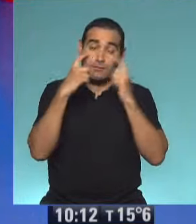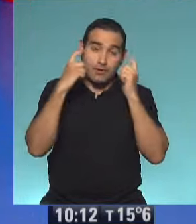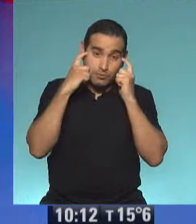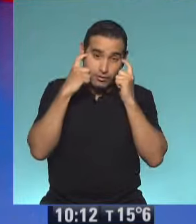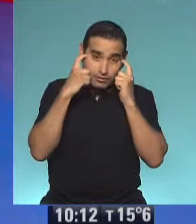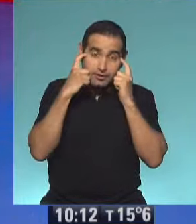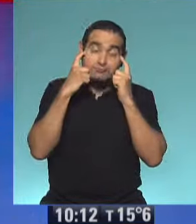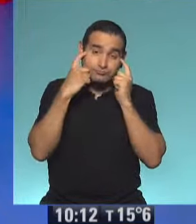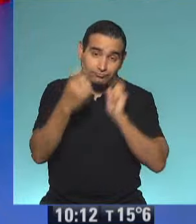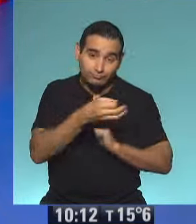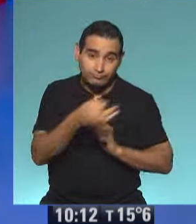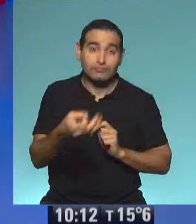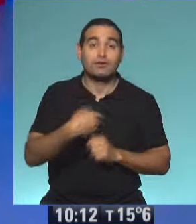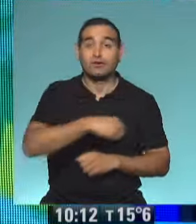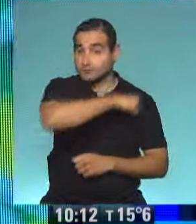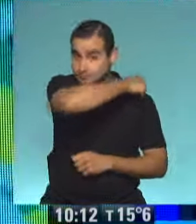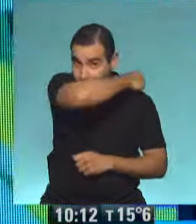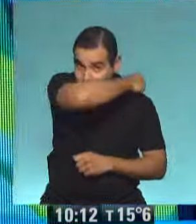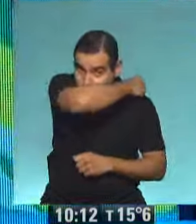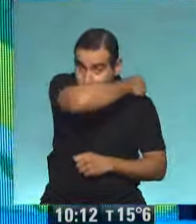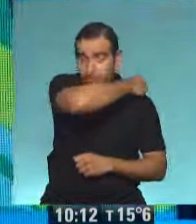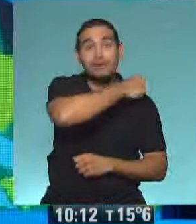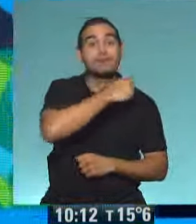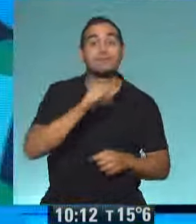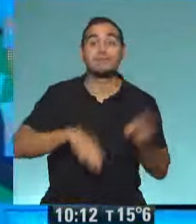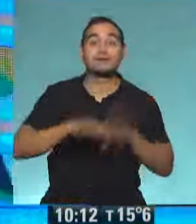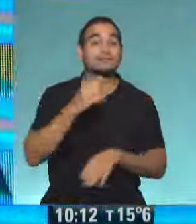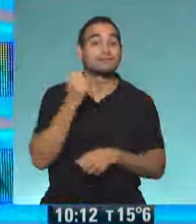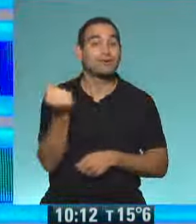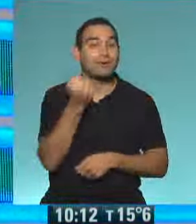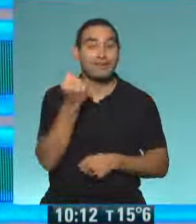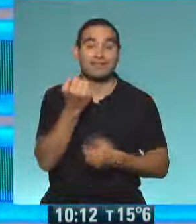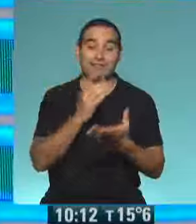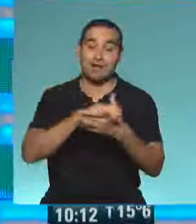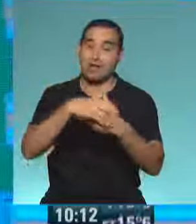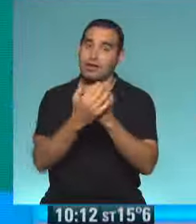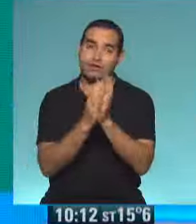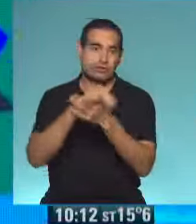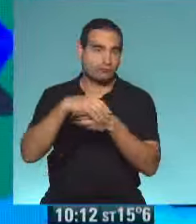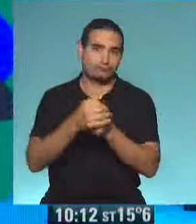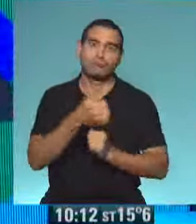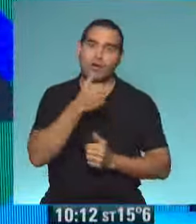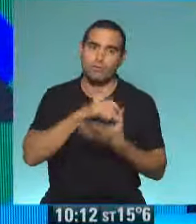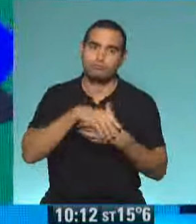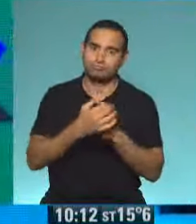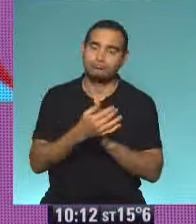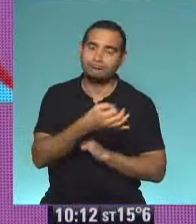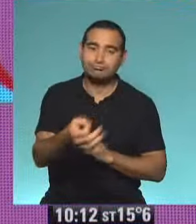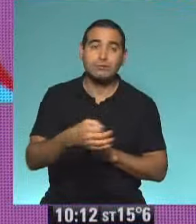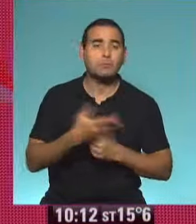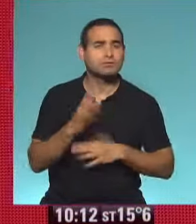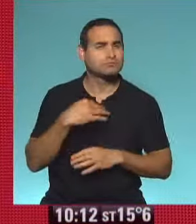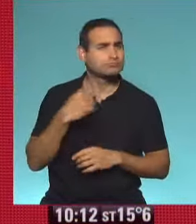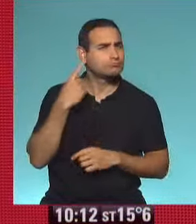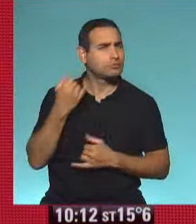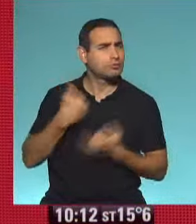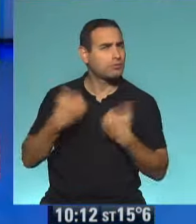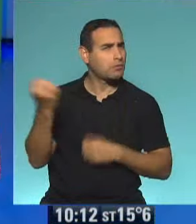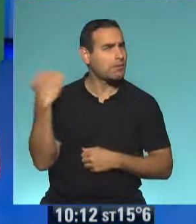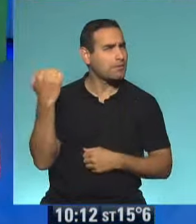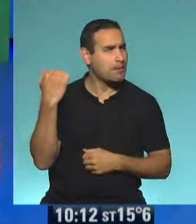Usar tapaboca. Estornudar en el pliegue del codo. Y lo más importante de todo, lavarnos mucho las manos. Ahí está. ¿Puede ser que yo haya escuchado que sonaba la